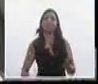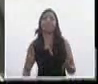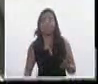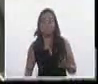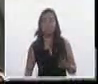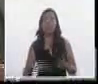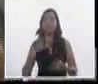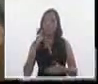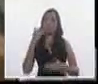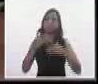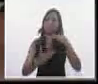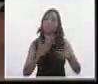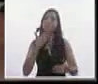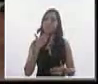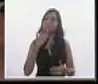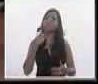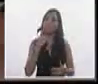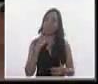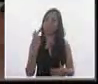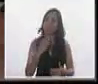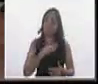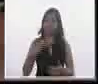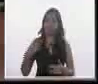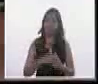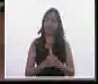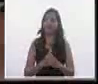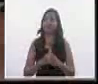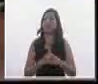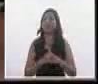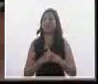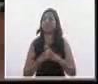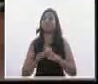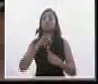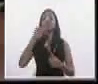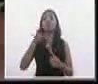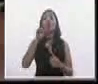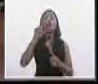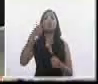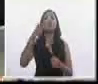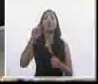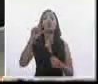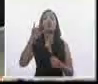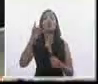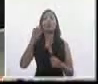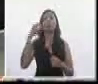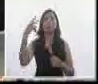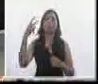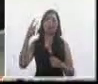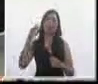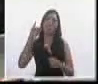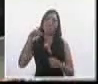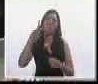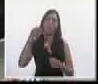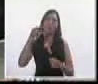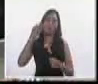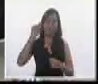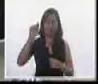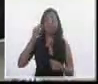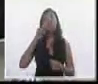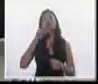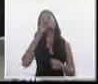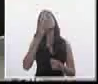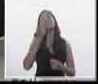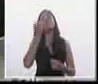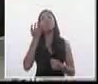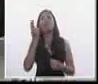me ha ido muy bien Qué bueno caso que le ha ido bien Jorge Luis Gómez Ramírez infonavid la soledad en la inclusión